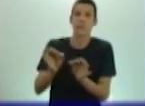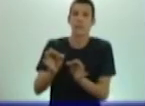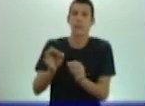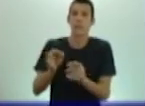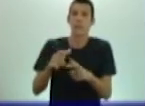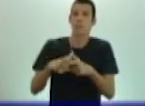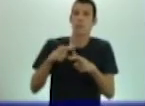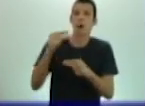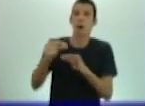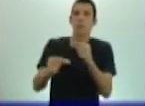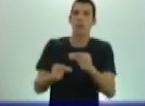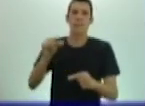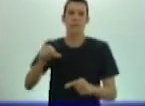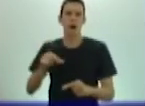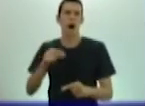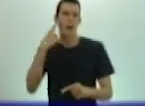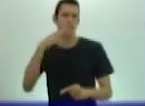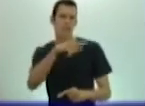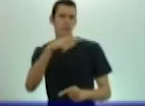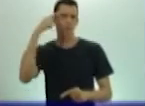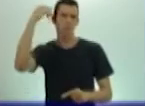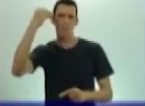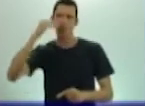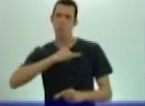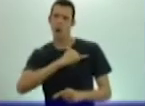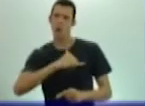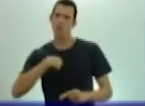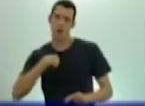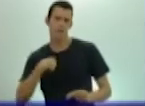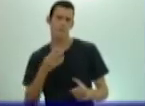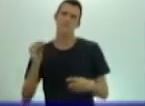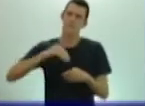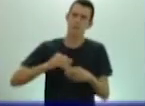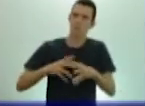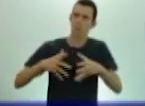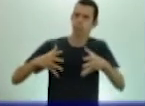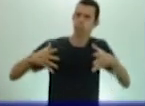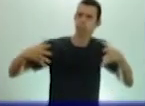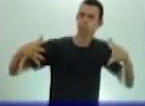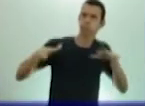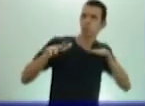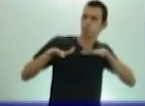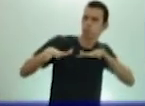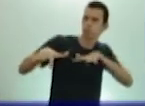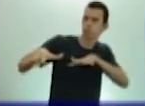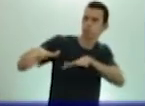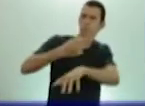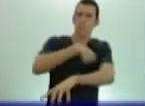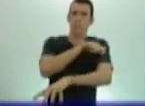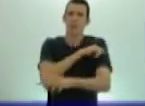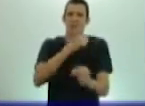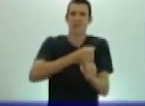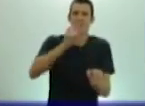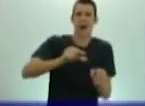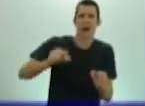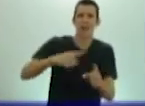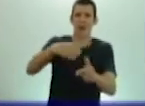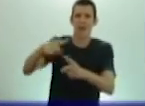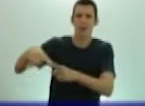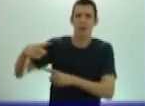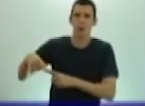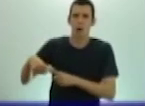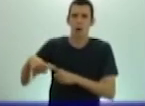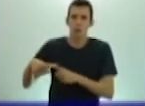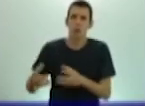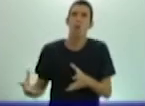mucho más amplia, donde participan las clases populares, también demandan, y esa